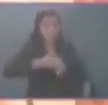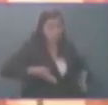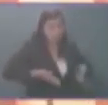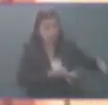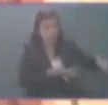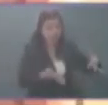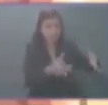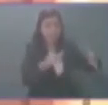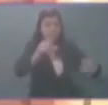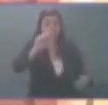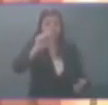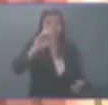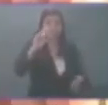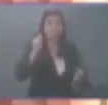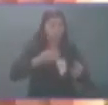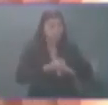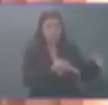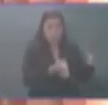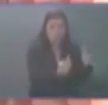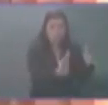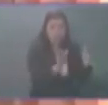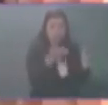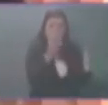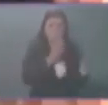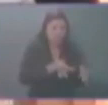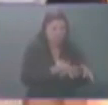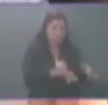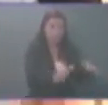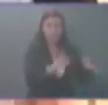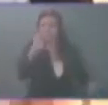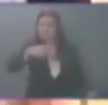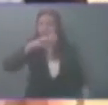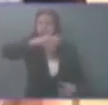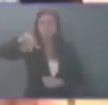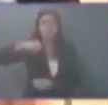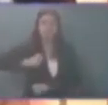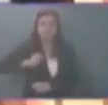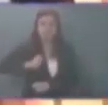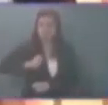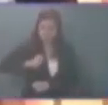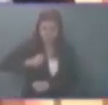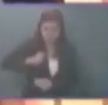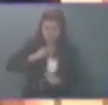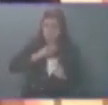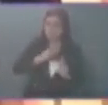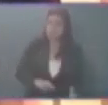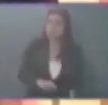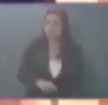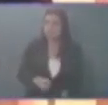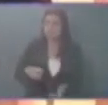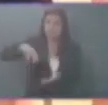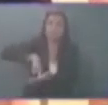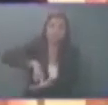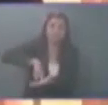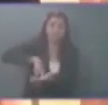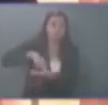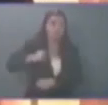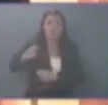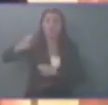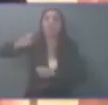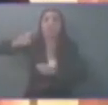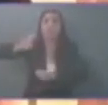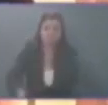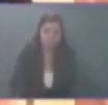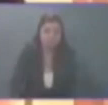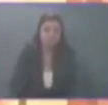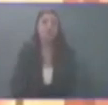se rindió toda la tropa, el ejército. Y a todita la tropa, después que se rindieron, entregaron las armas, a